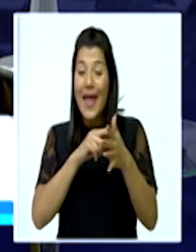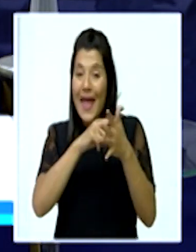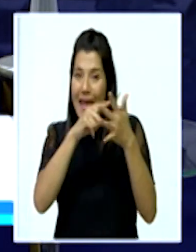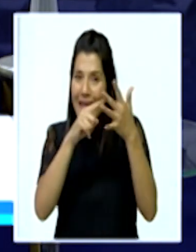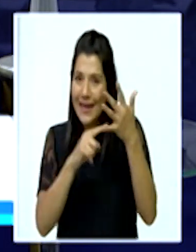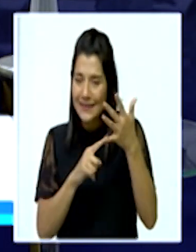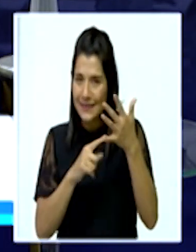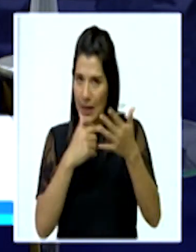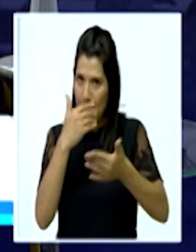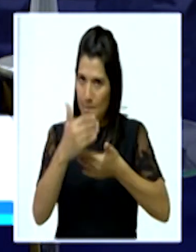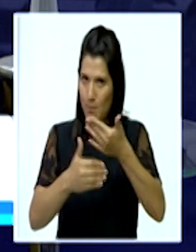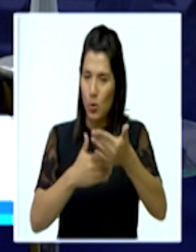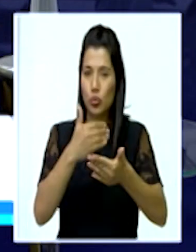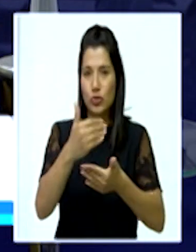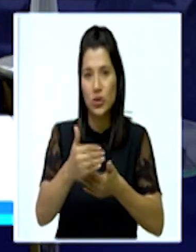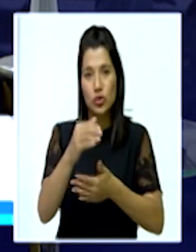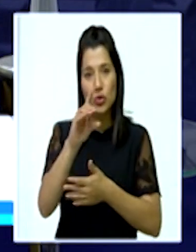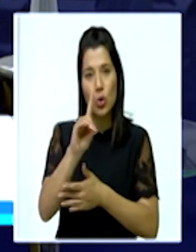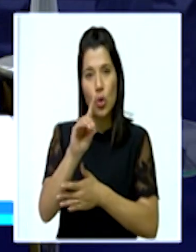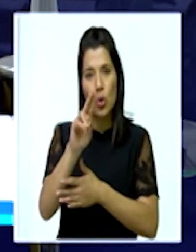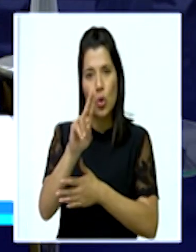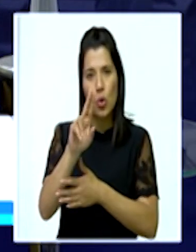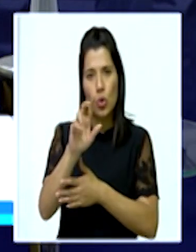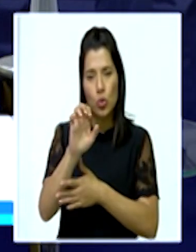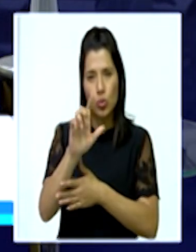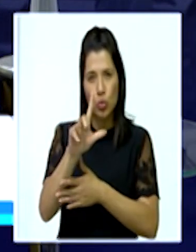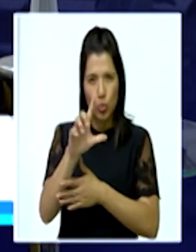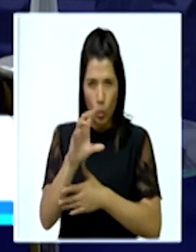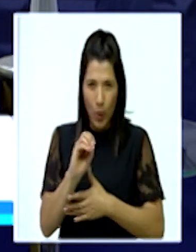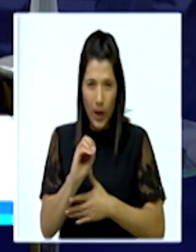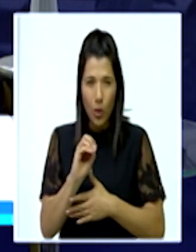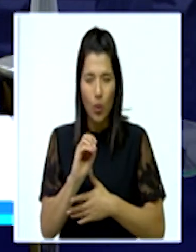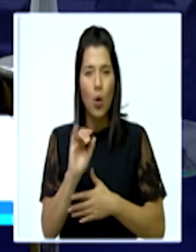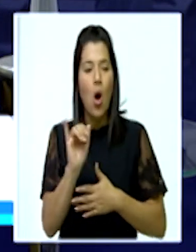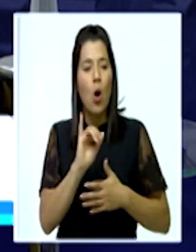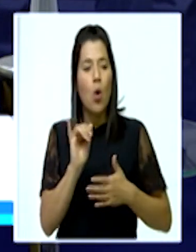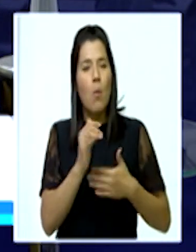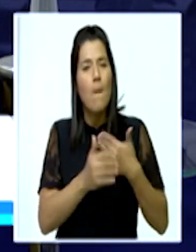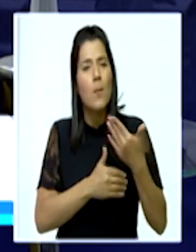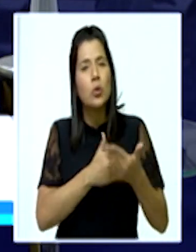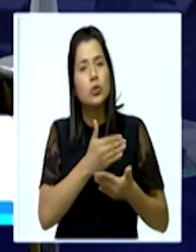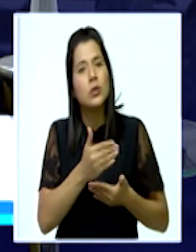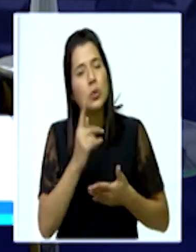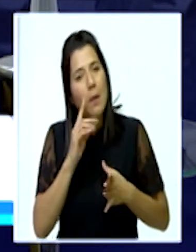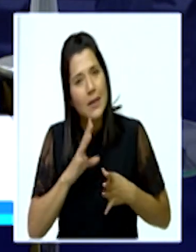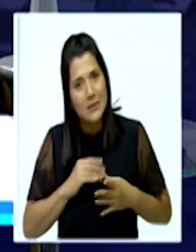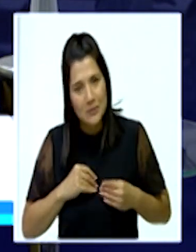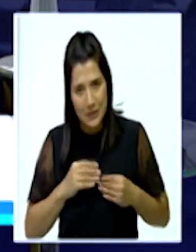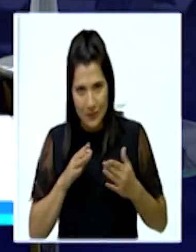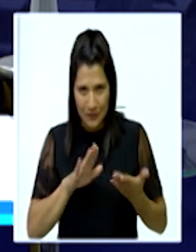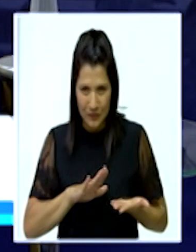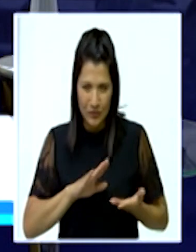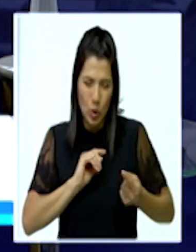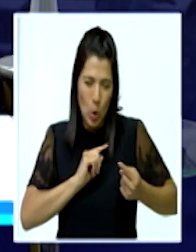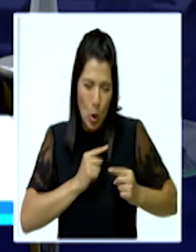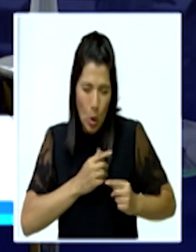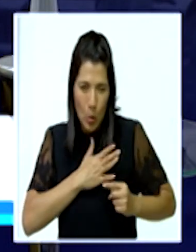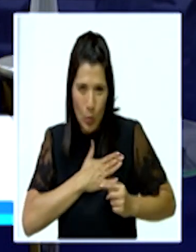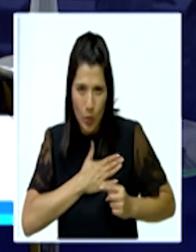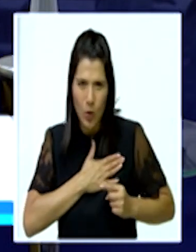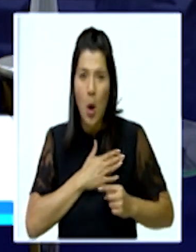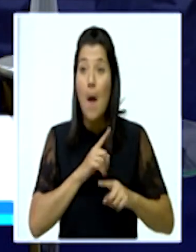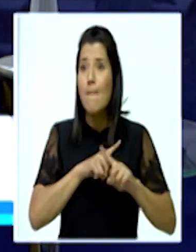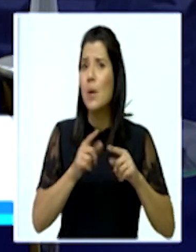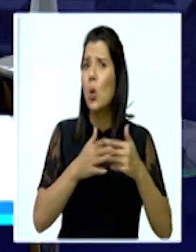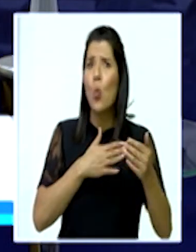es duelo de muerte física de alguien, pero cualquier pérdida, noviazgo, matrimonio, plata, pérdidas